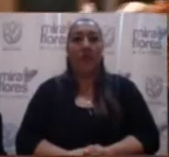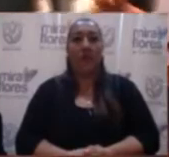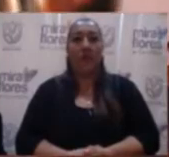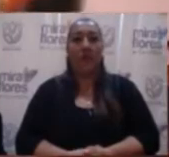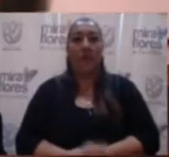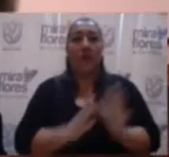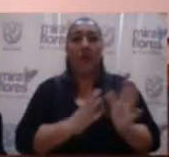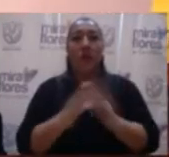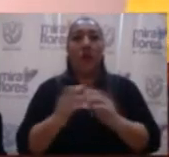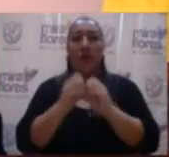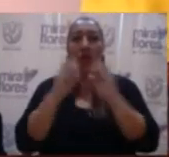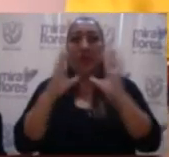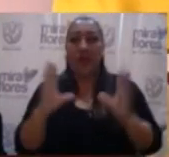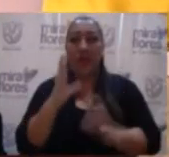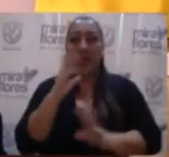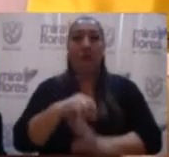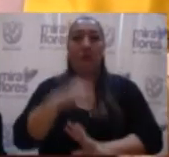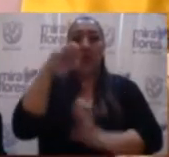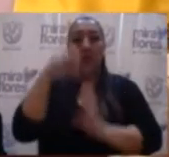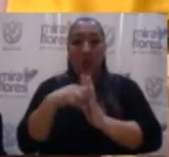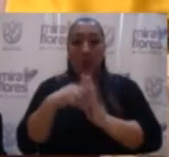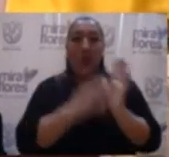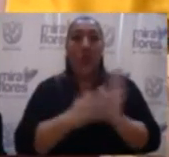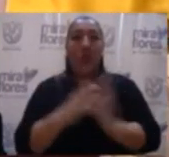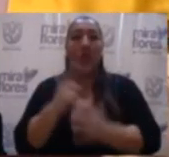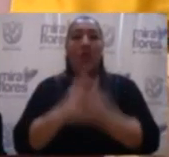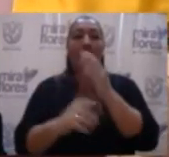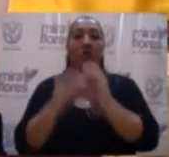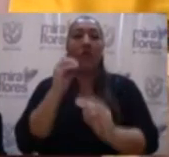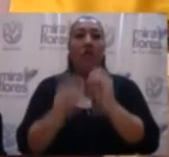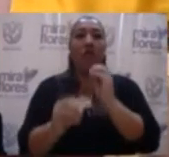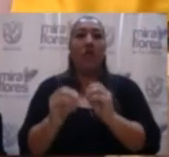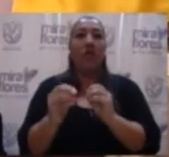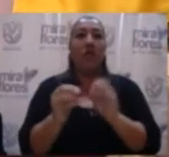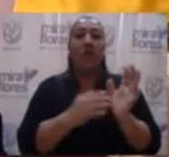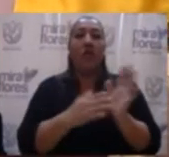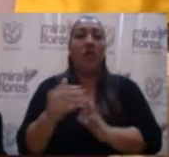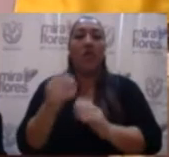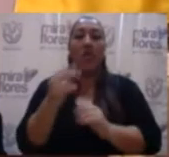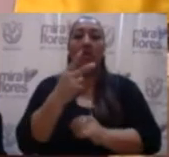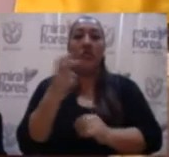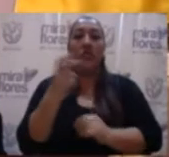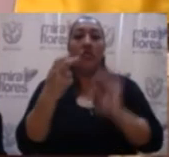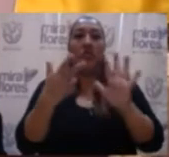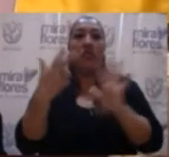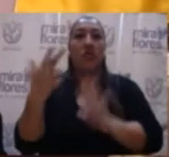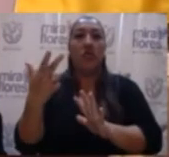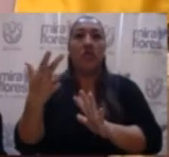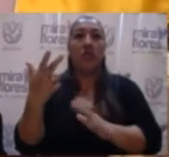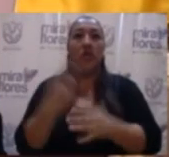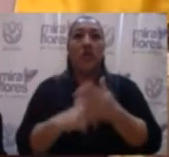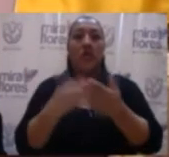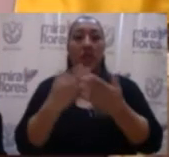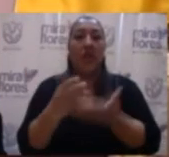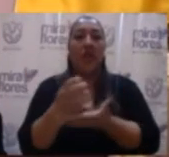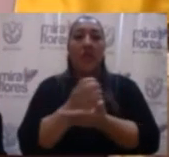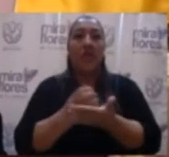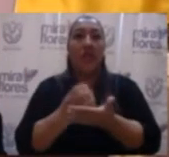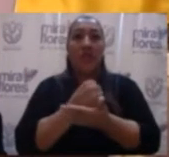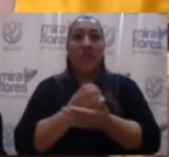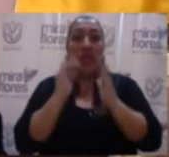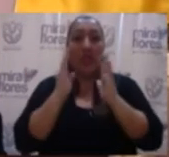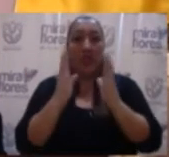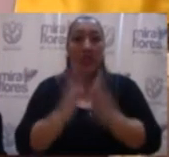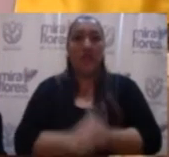Orden del día. Proyecto de ordenanza que modifica la ordenanza 288 que crea el Centro Integral de Atención del